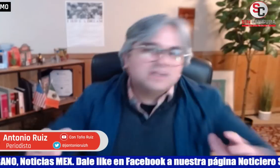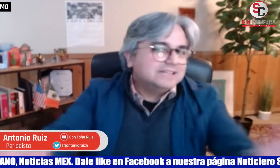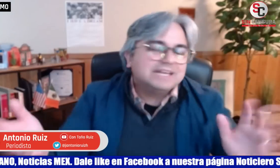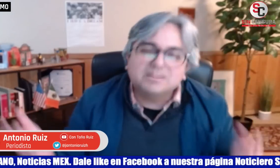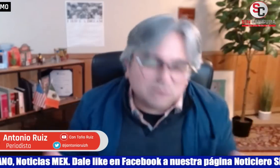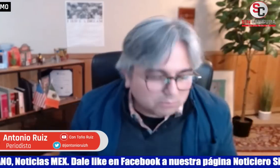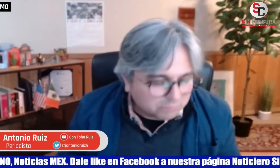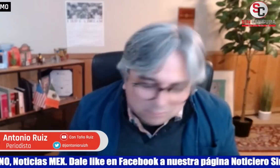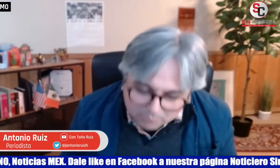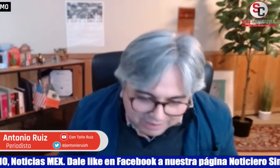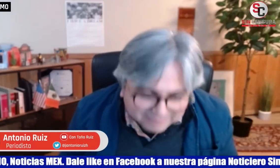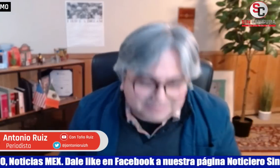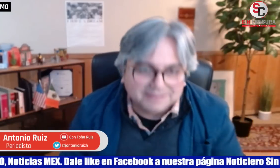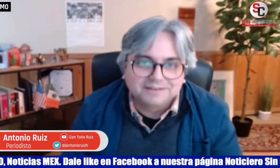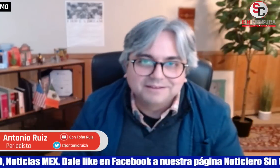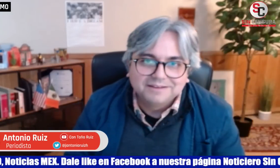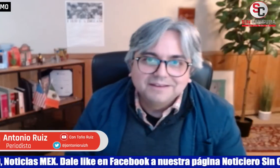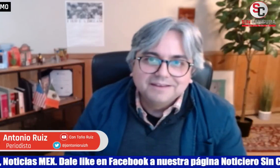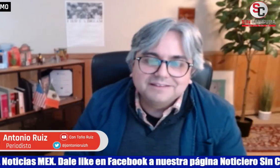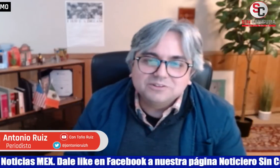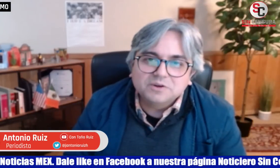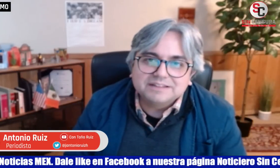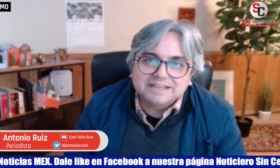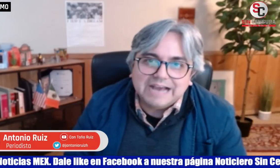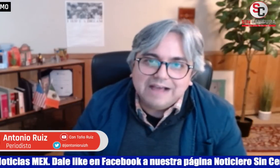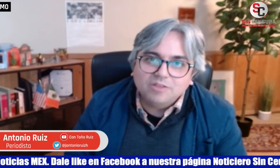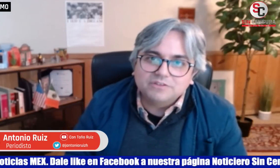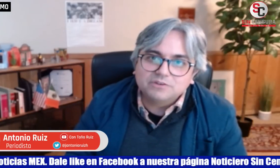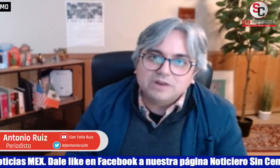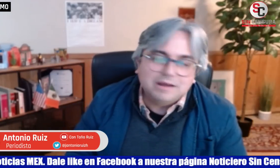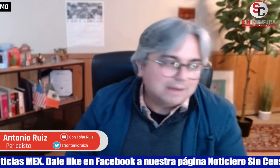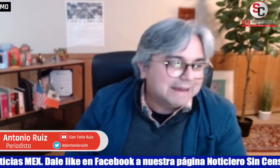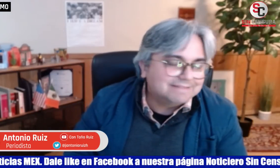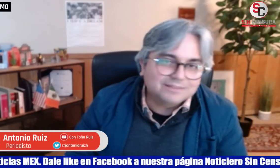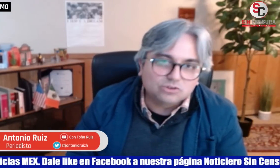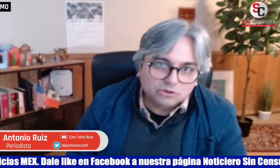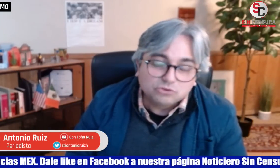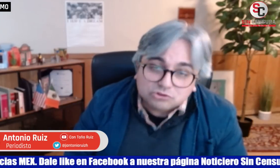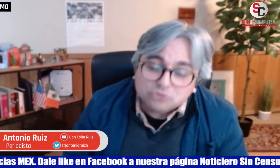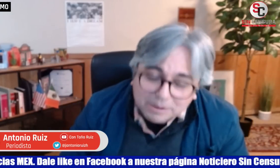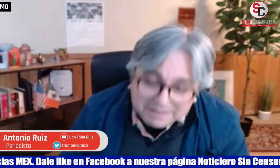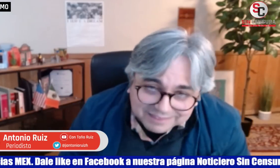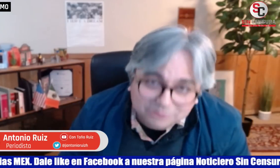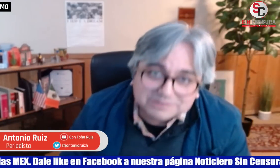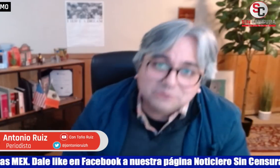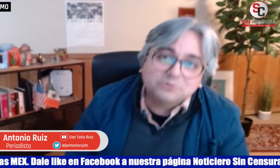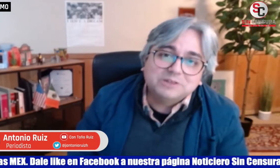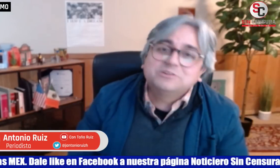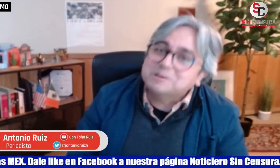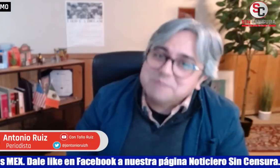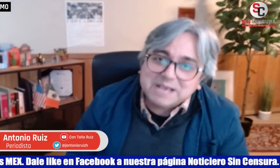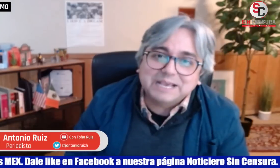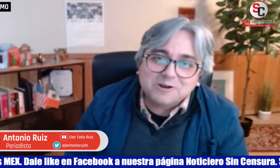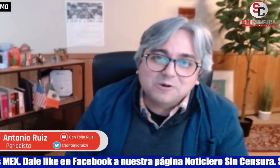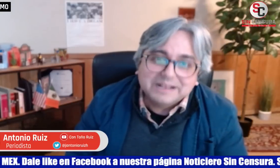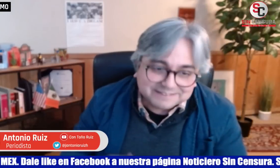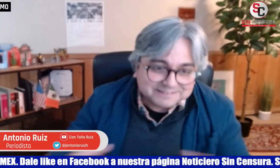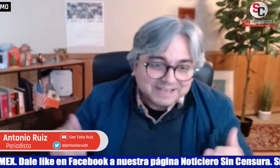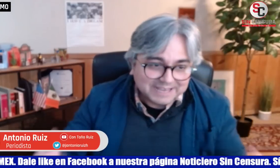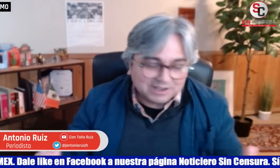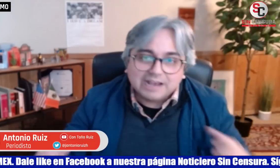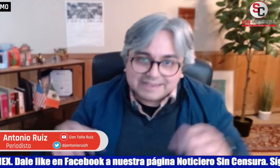criticado, pues sí, critíquenme, no me molesta. He sido criticado de ser una amante de los Estados Unidos. Sí, soy un amante de los Estados Unidos y de